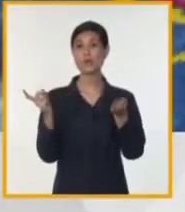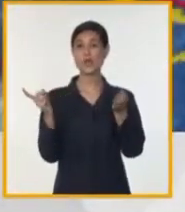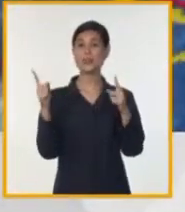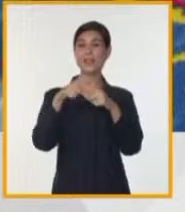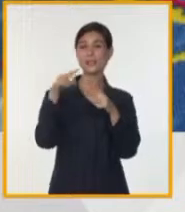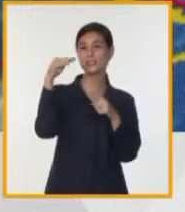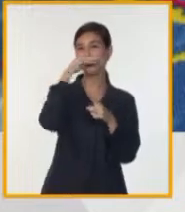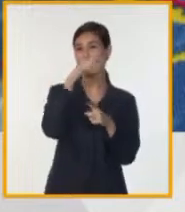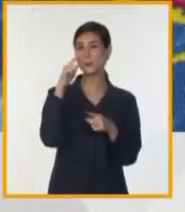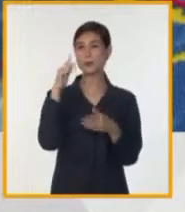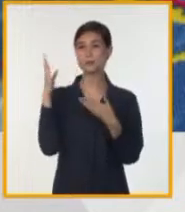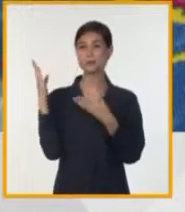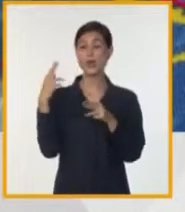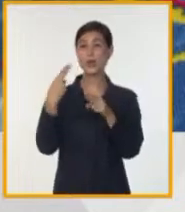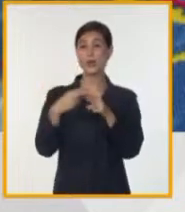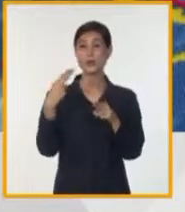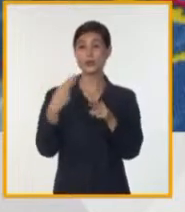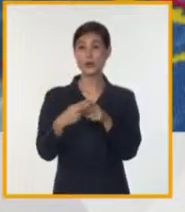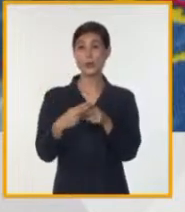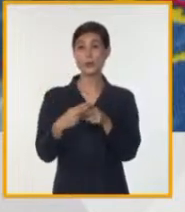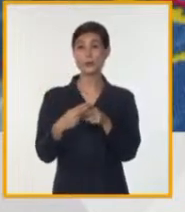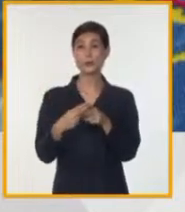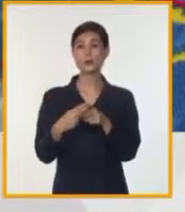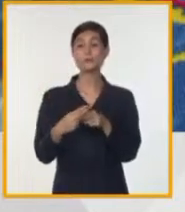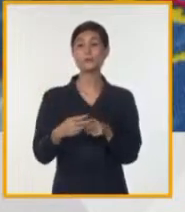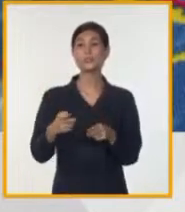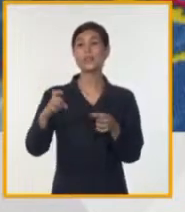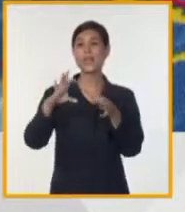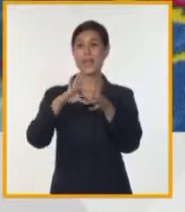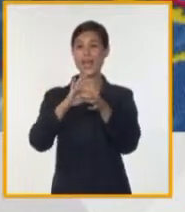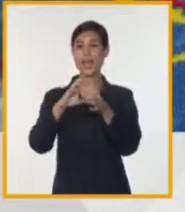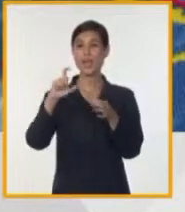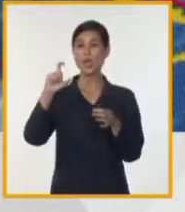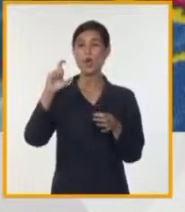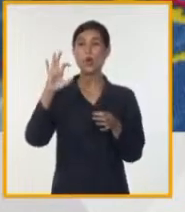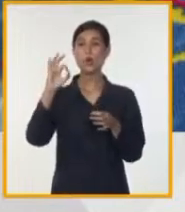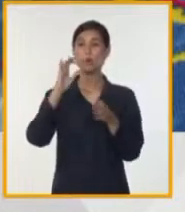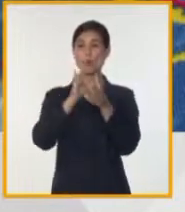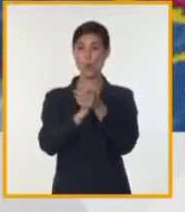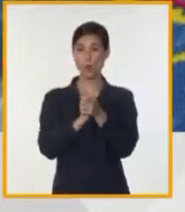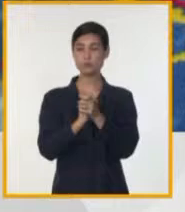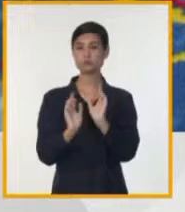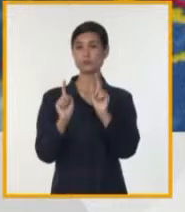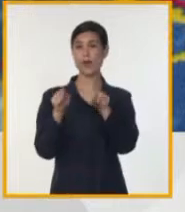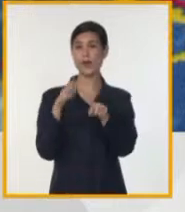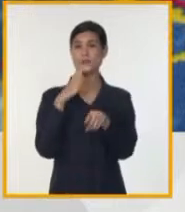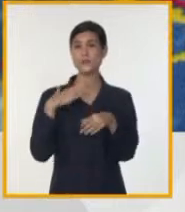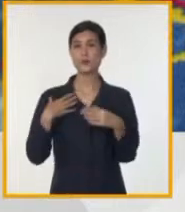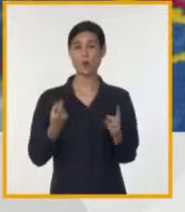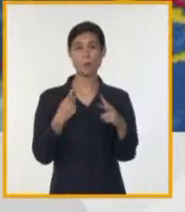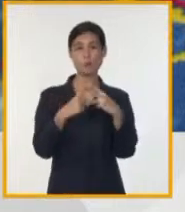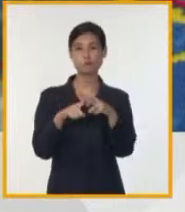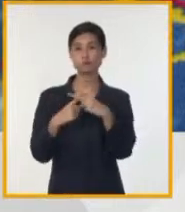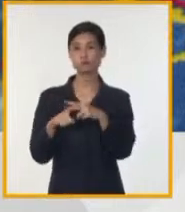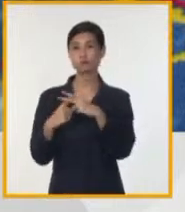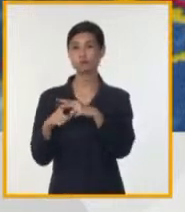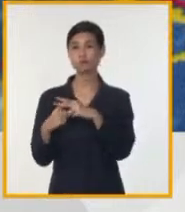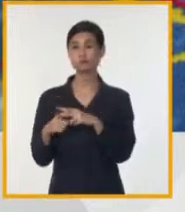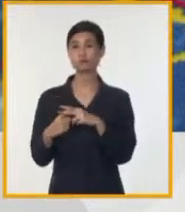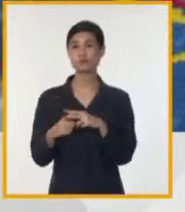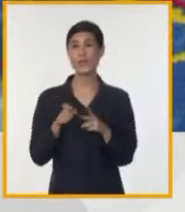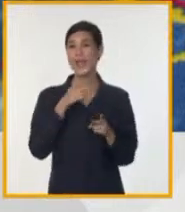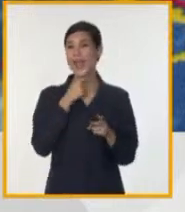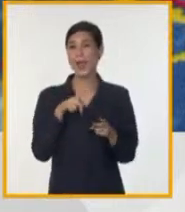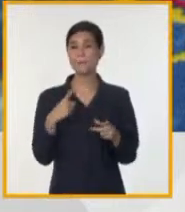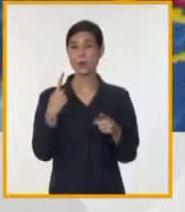que se dedica a dar mantenimiento y también a colocar los GPS, el control